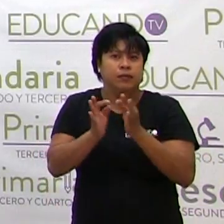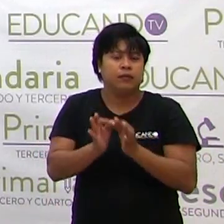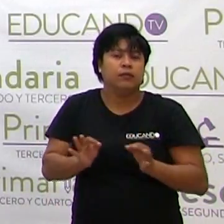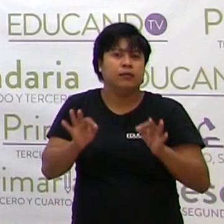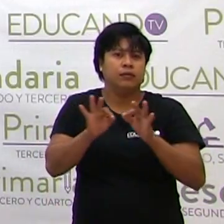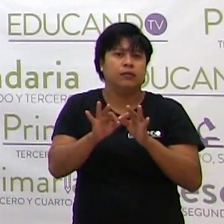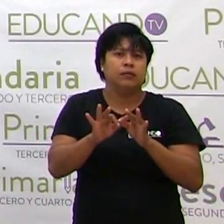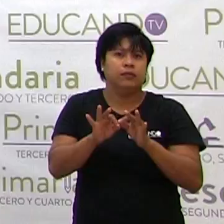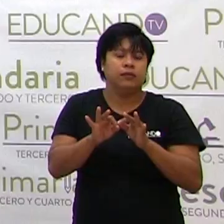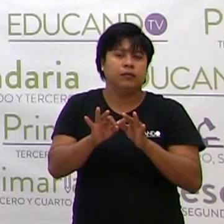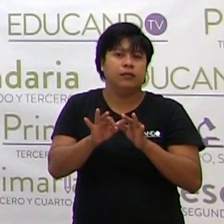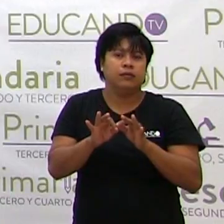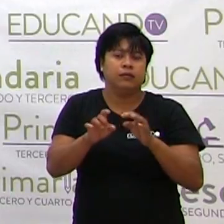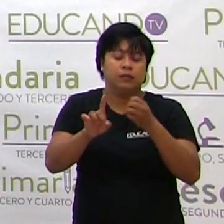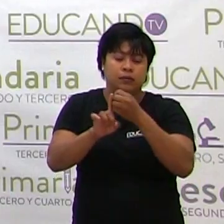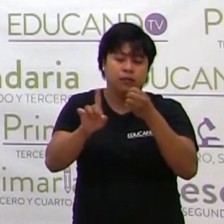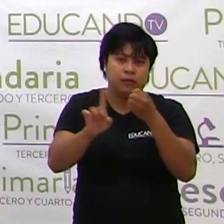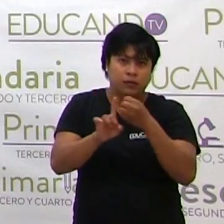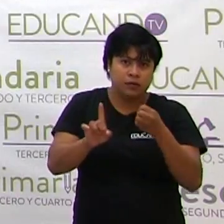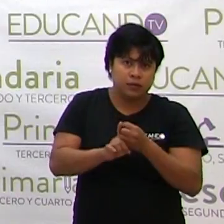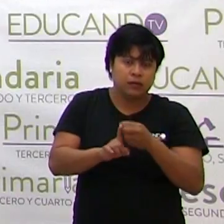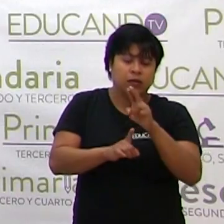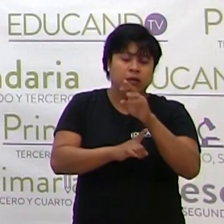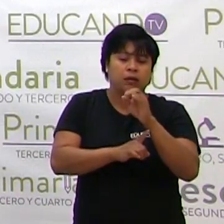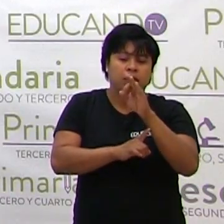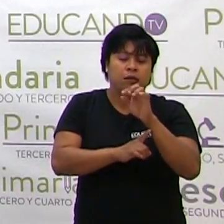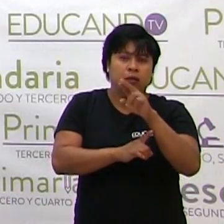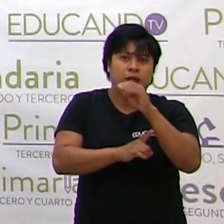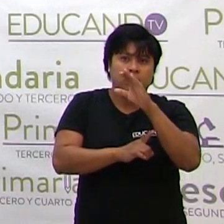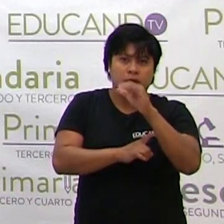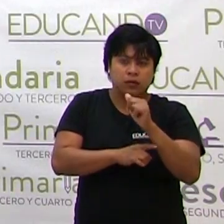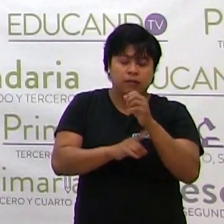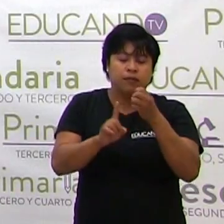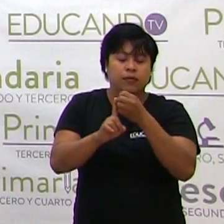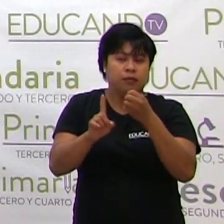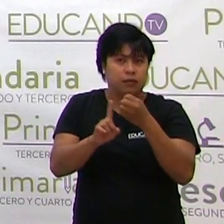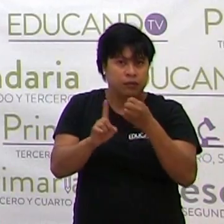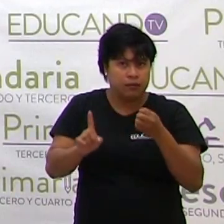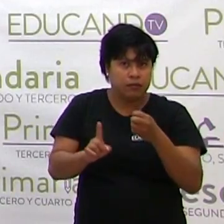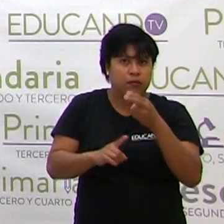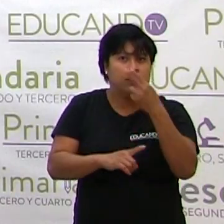referencia, organización, que se llama